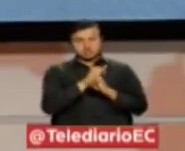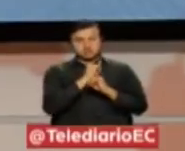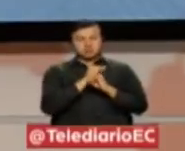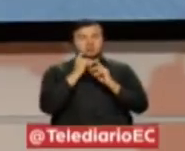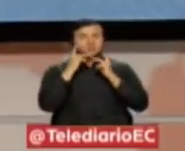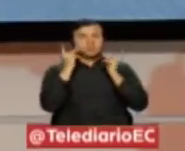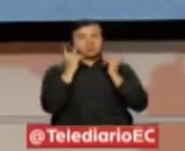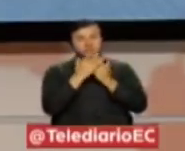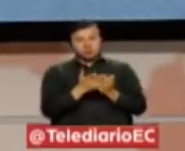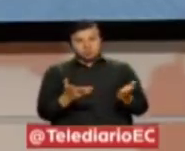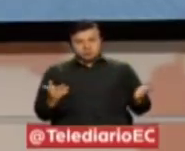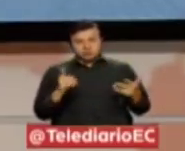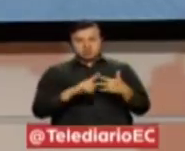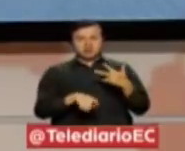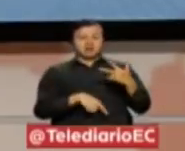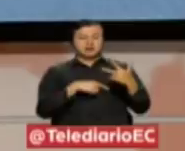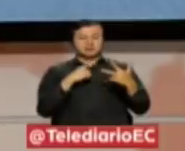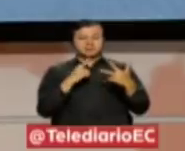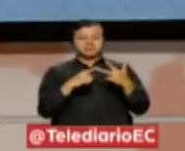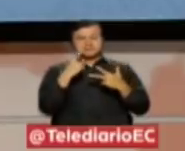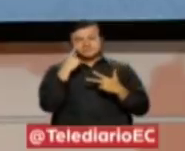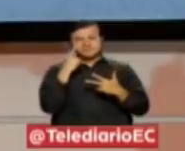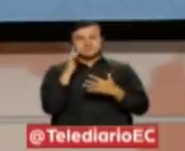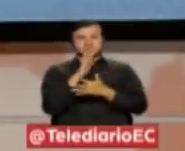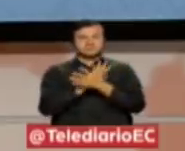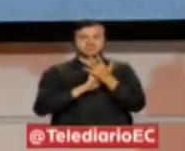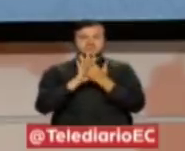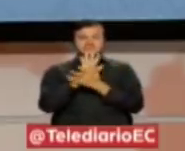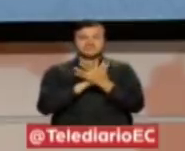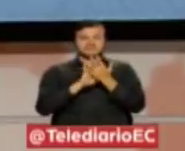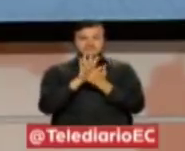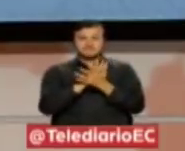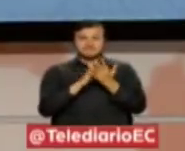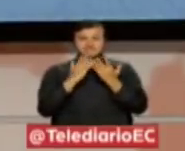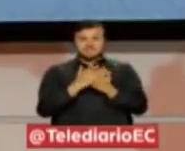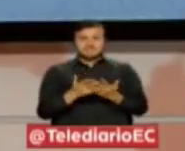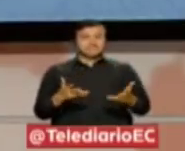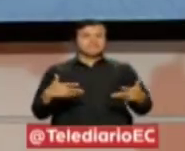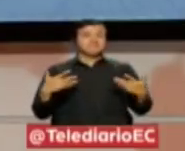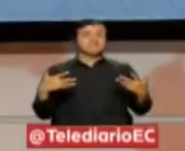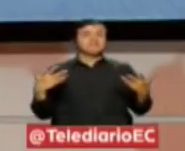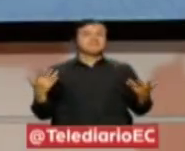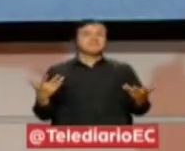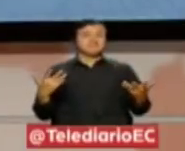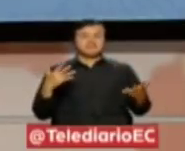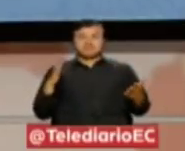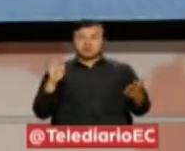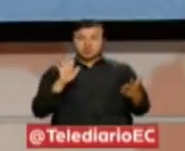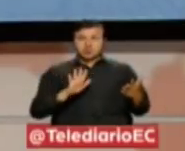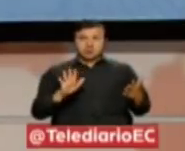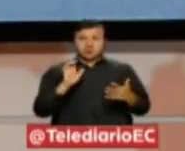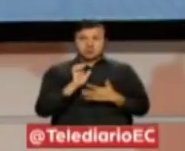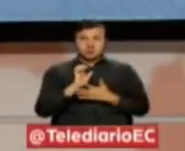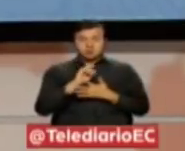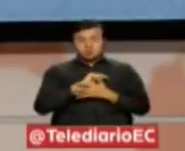públicas, para caotizar las vías de todo el país,